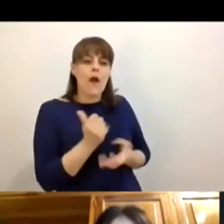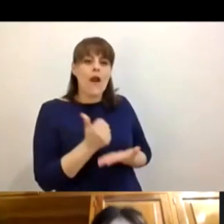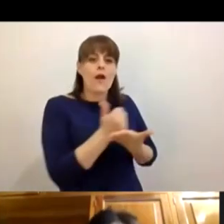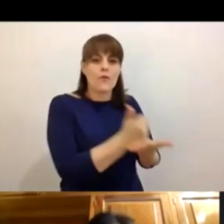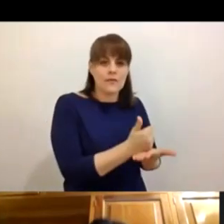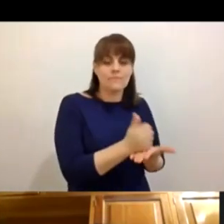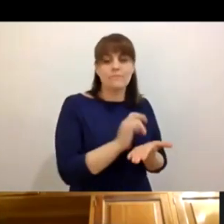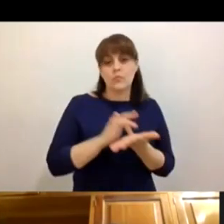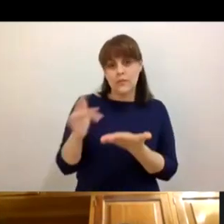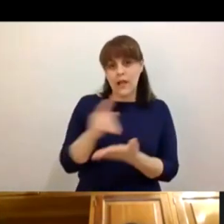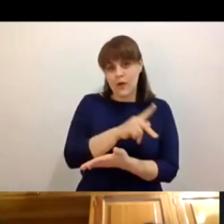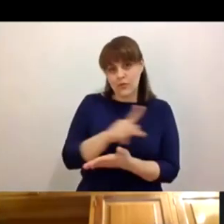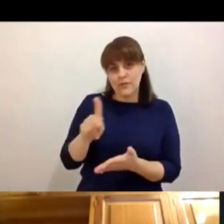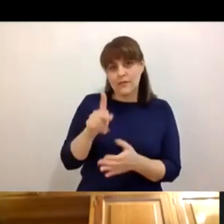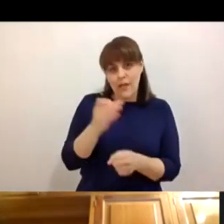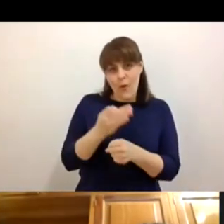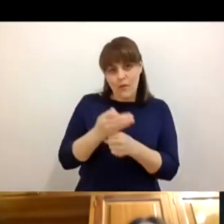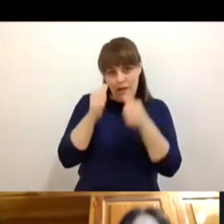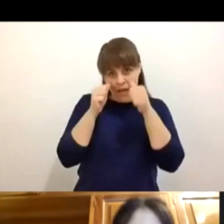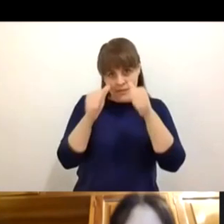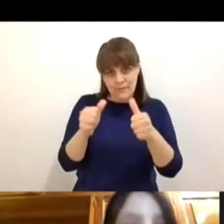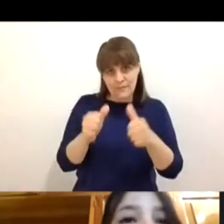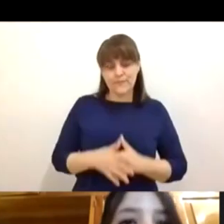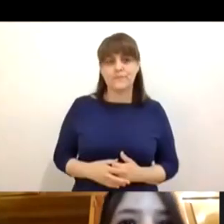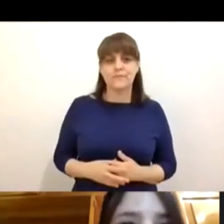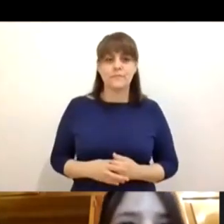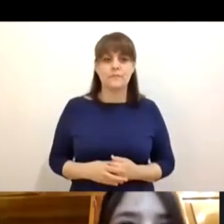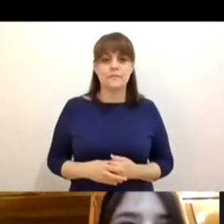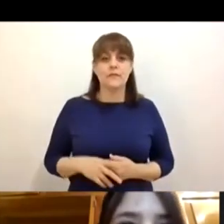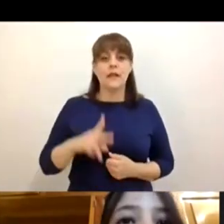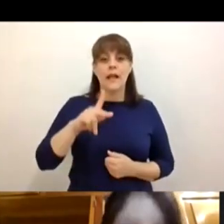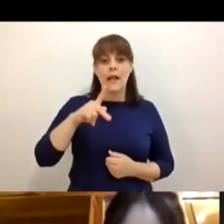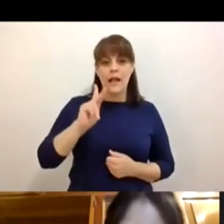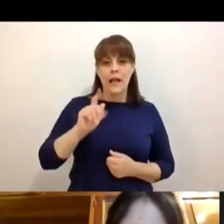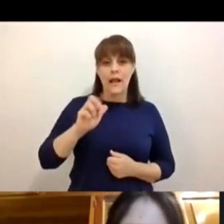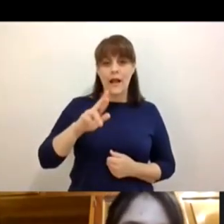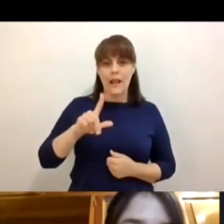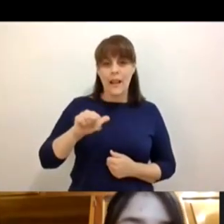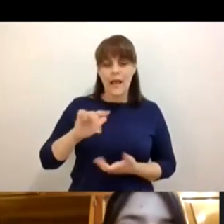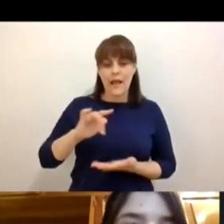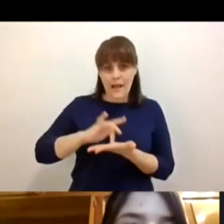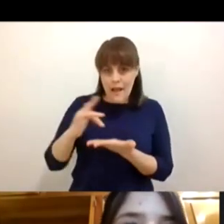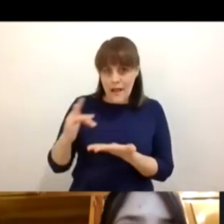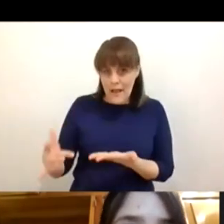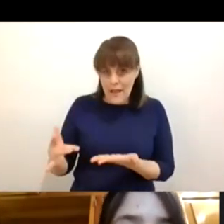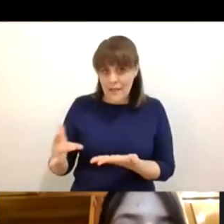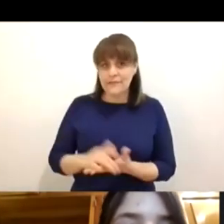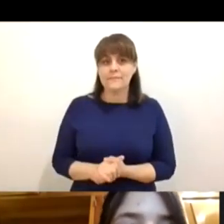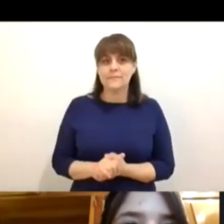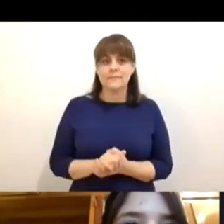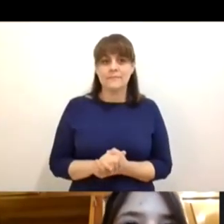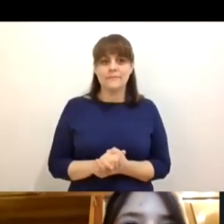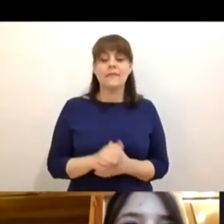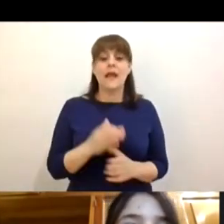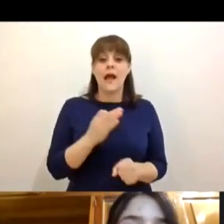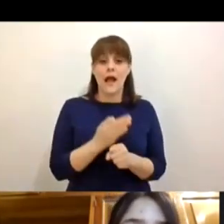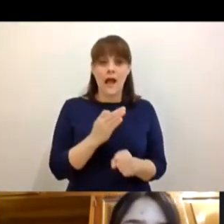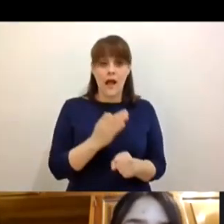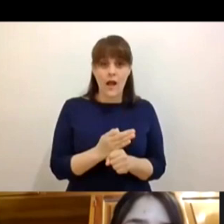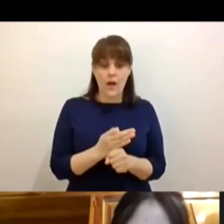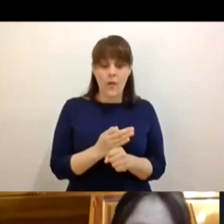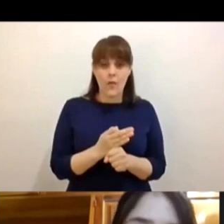por escucharme. Carla, pues te agradecemos muchísimo y antes de entrar a la otra conversación, porque al rato